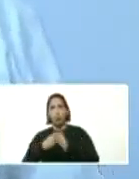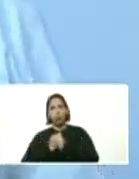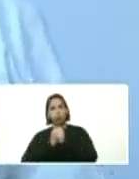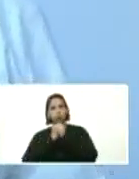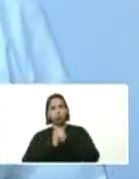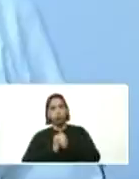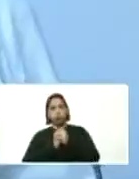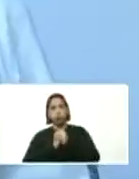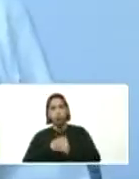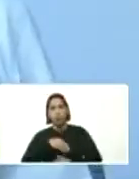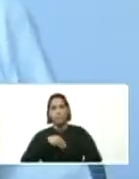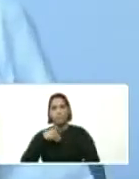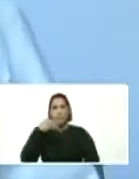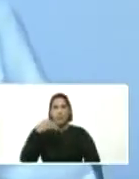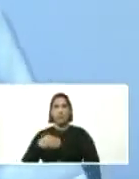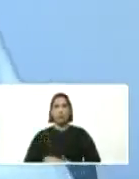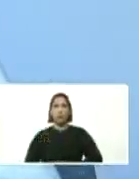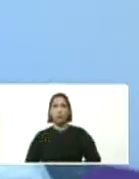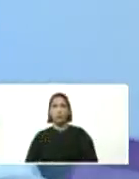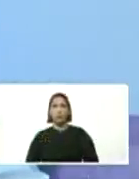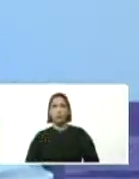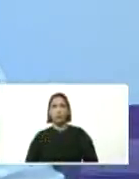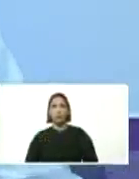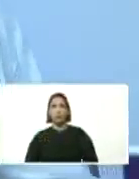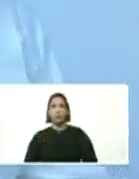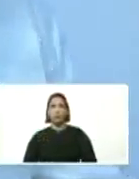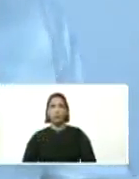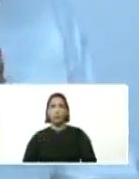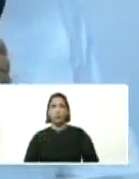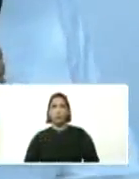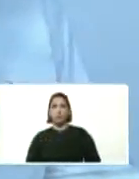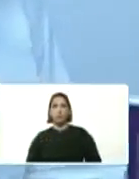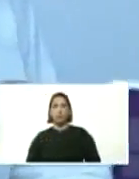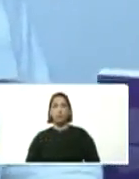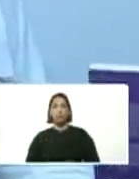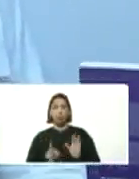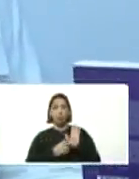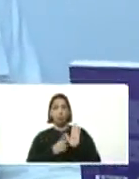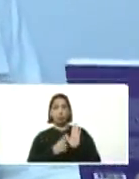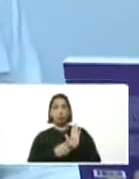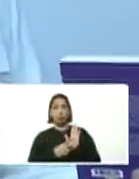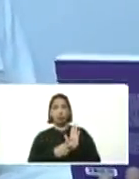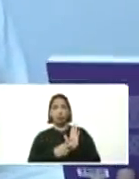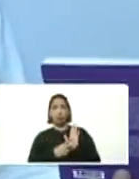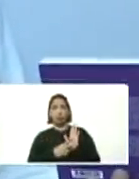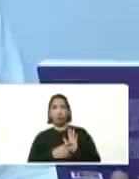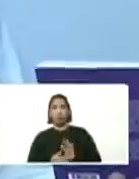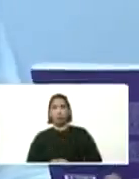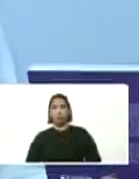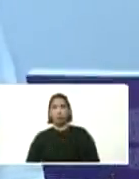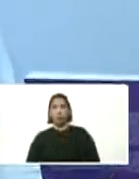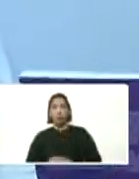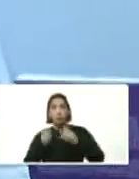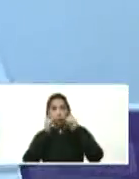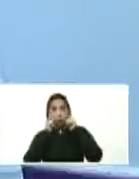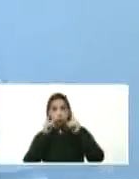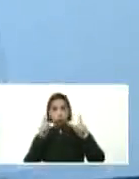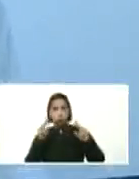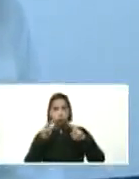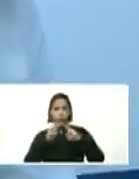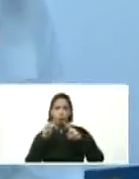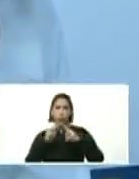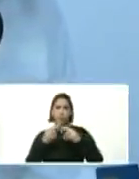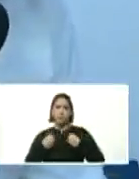espíritu inmortal. Domingo León. De verdad, él era admirador y conocedor de la